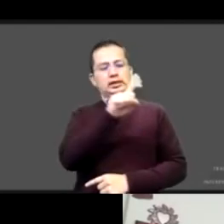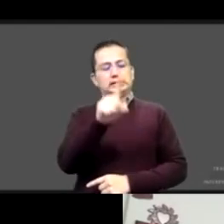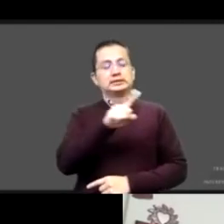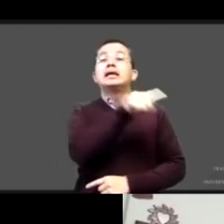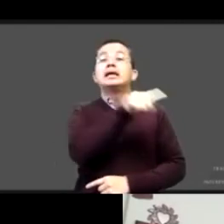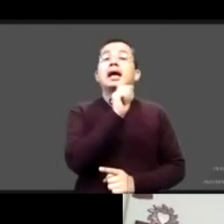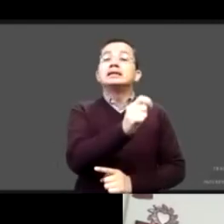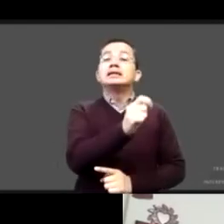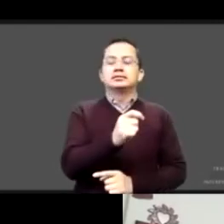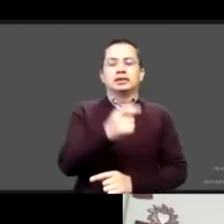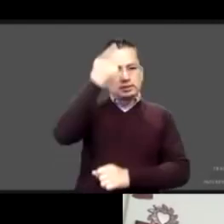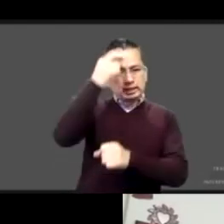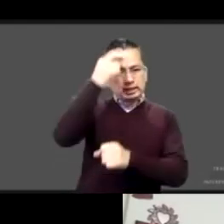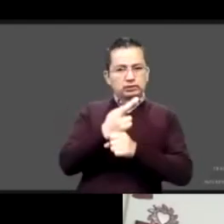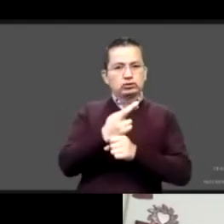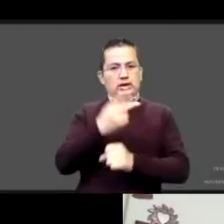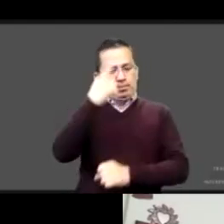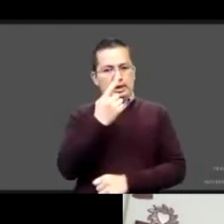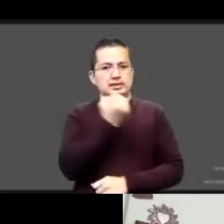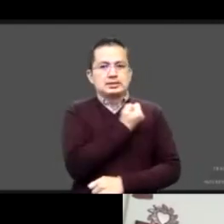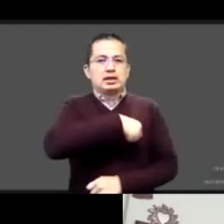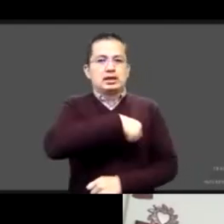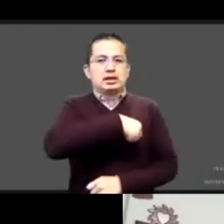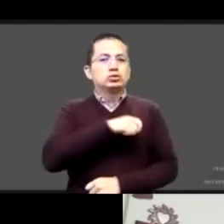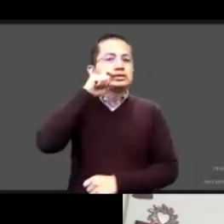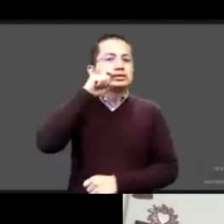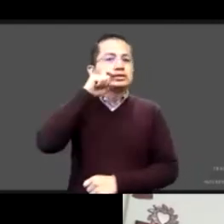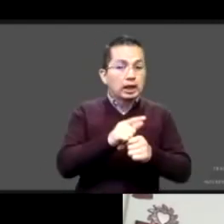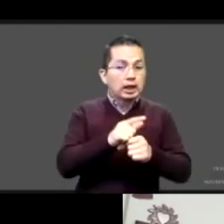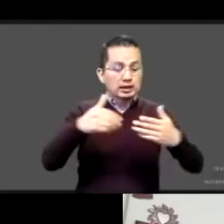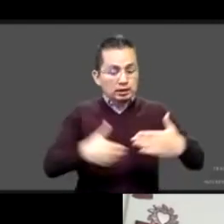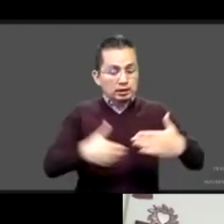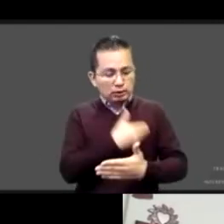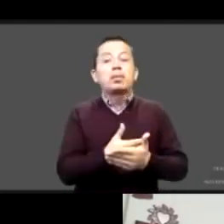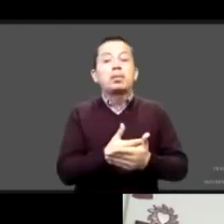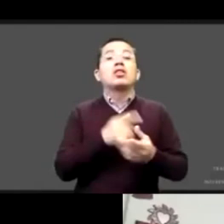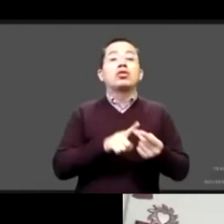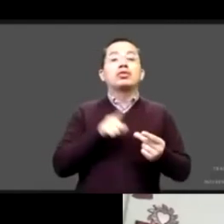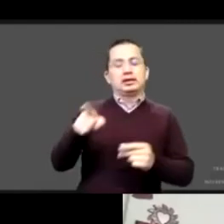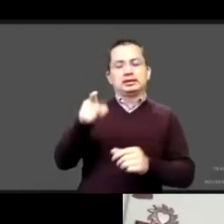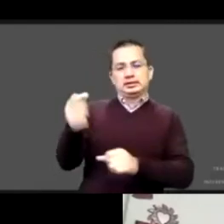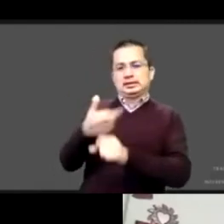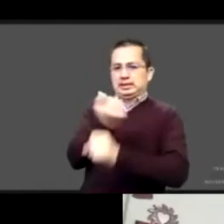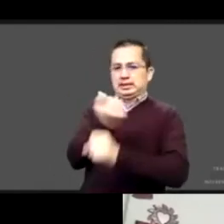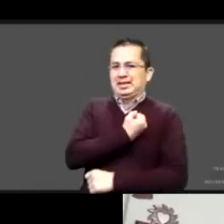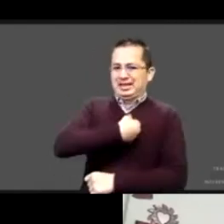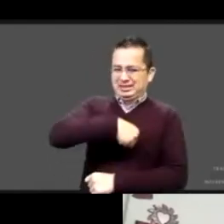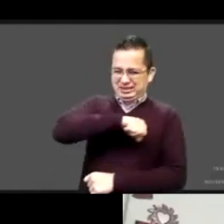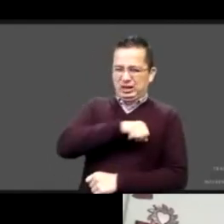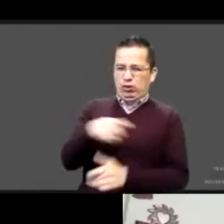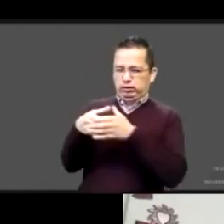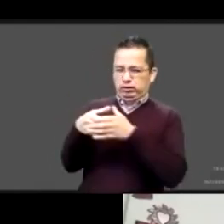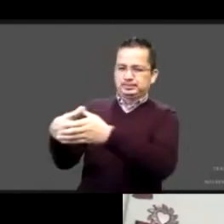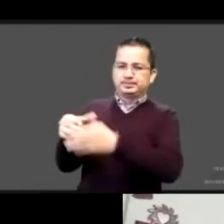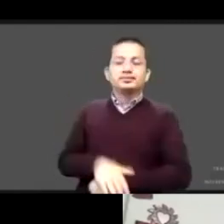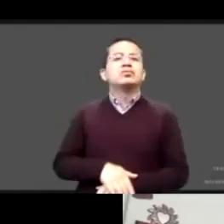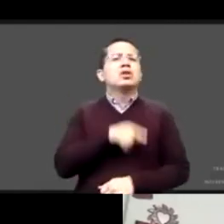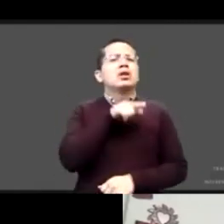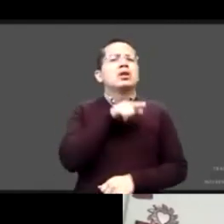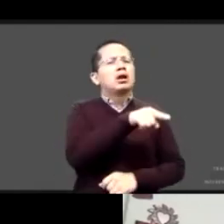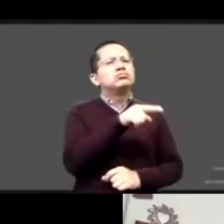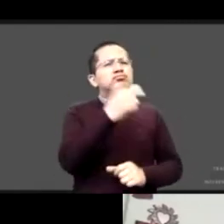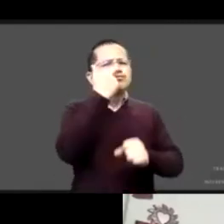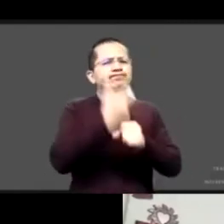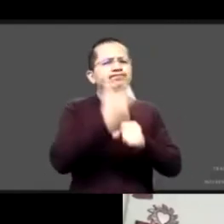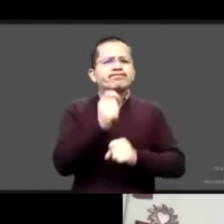Nacional de Equidad de Género y Salud Reproductiva de la Secretaría de Salud, donde coordina las acciones que en materia de salud sexual y reproductiva se despliegan